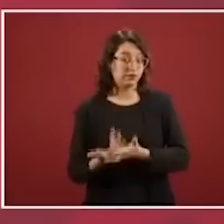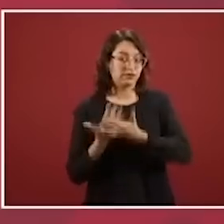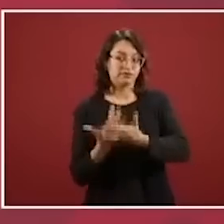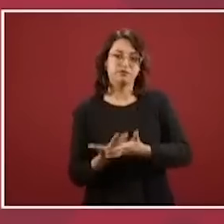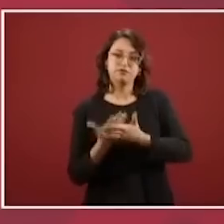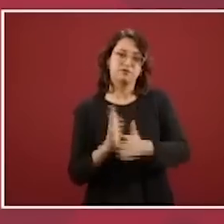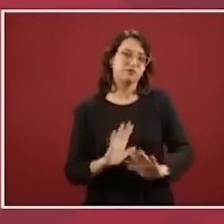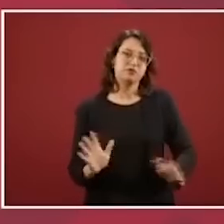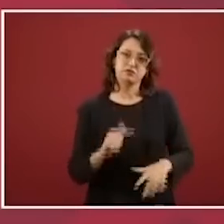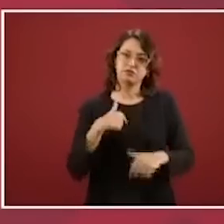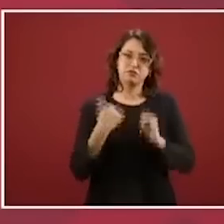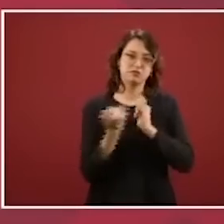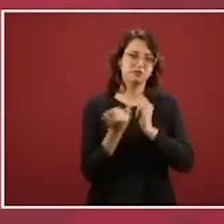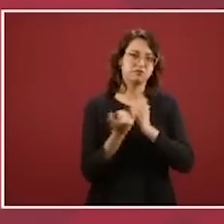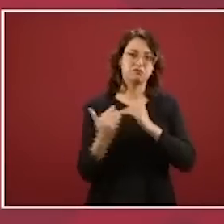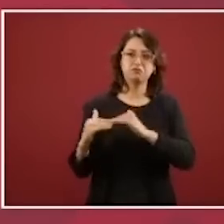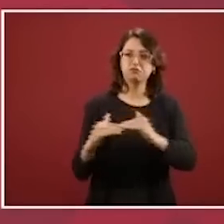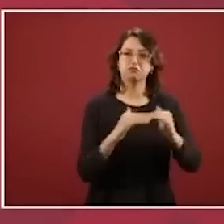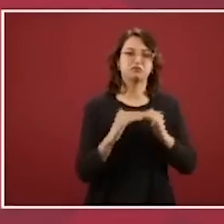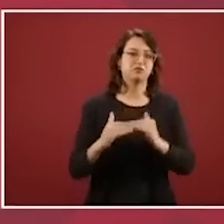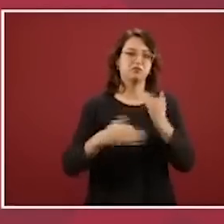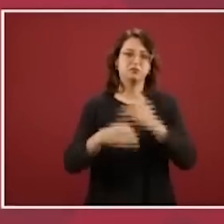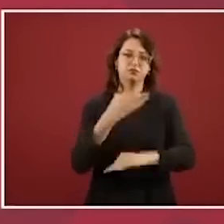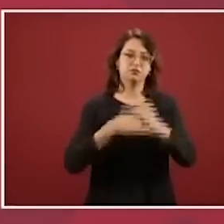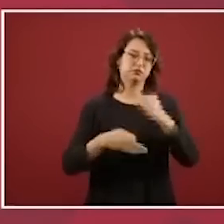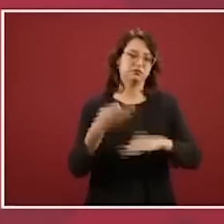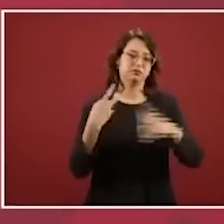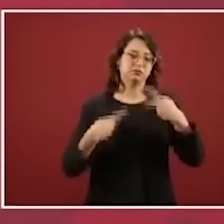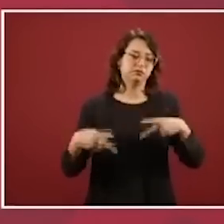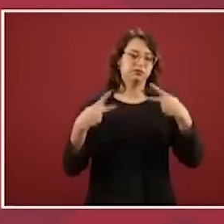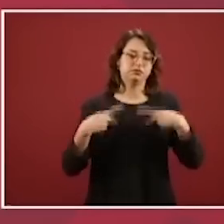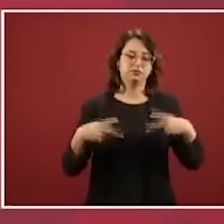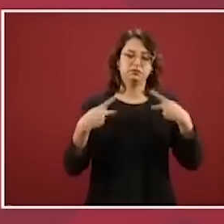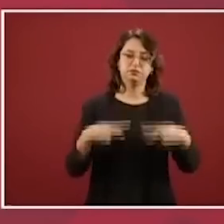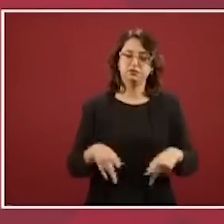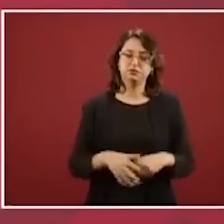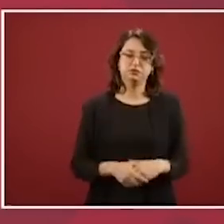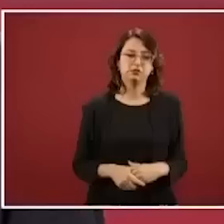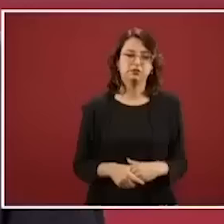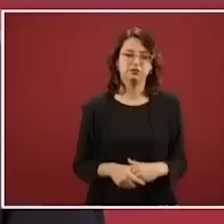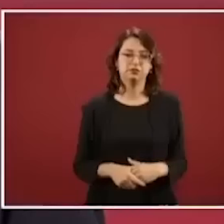soy como cualquier usuario y tengo que